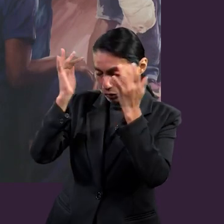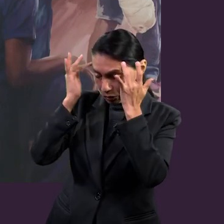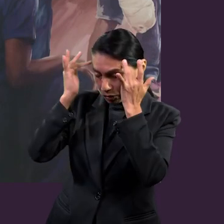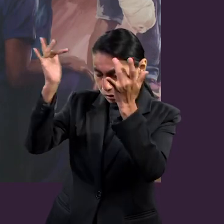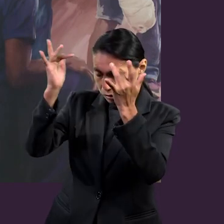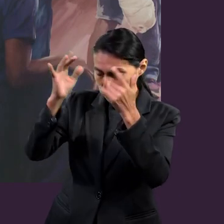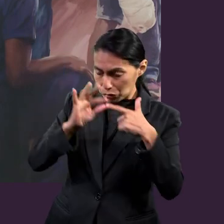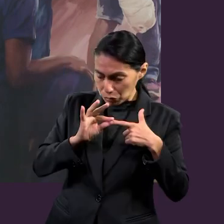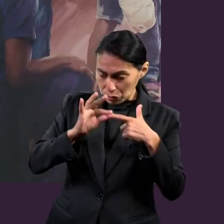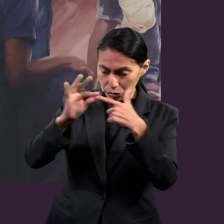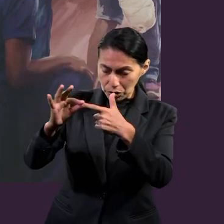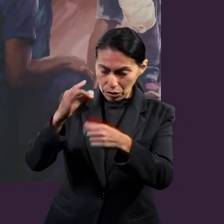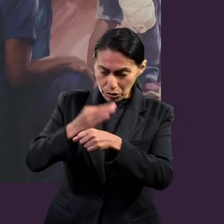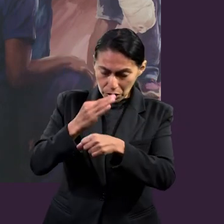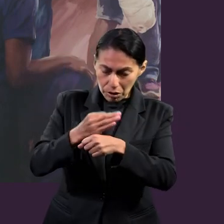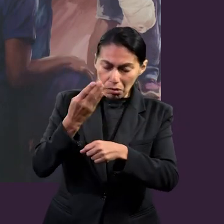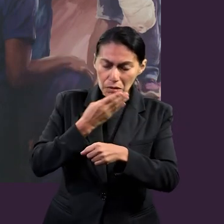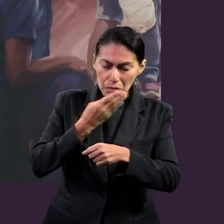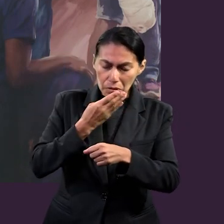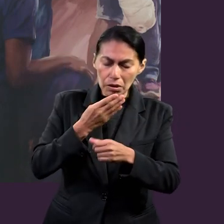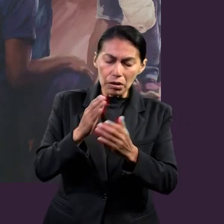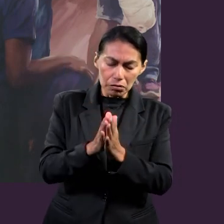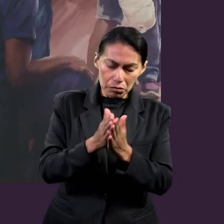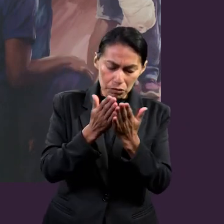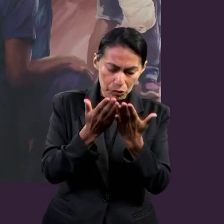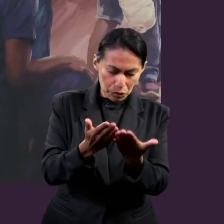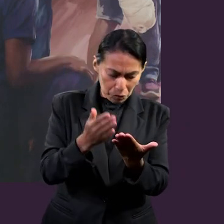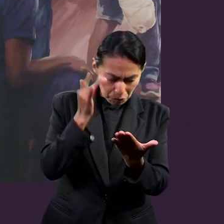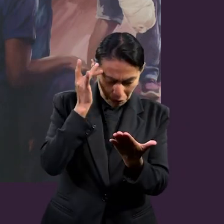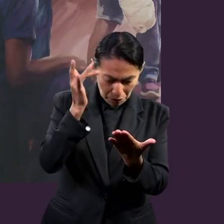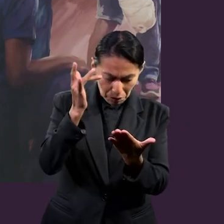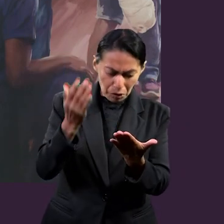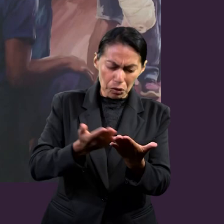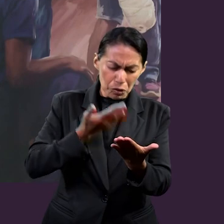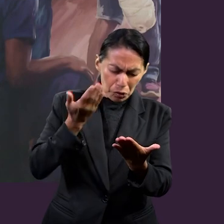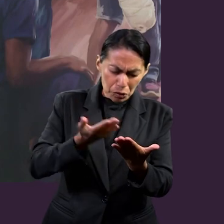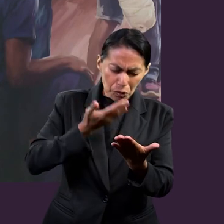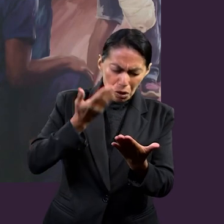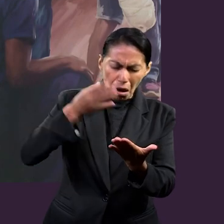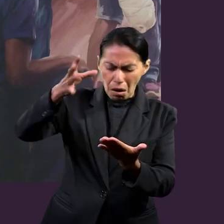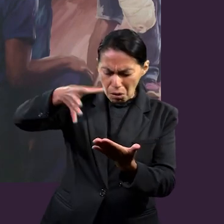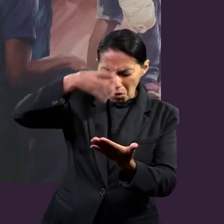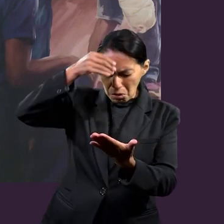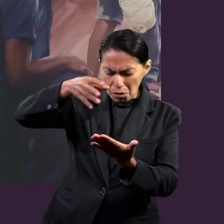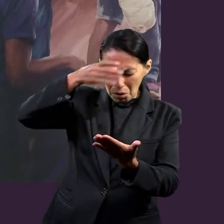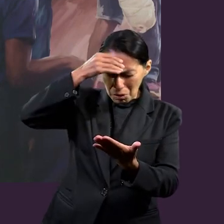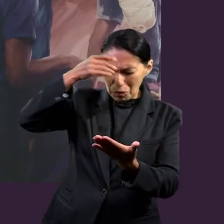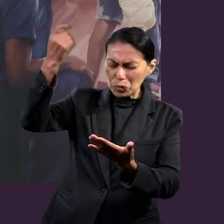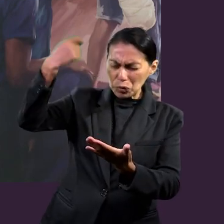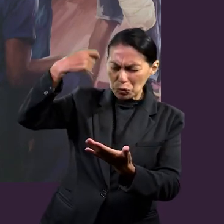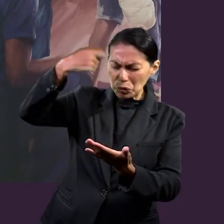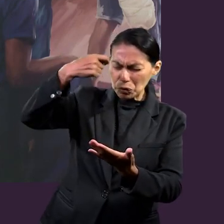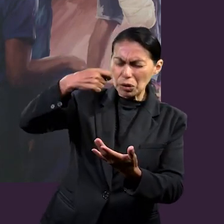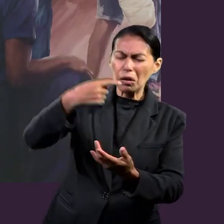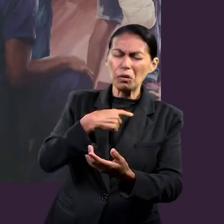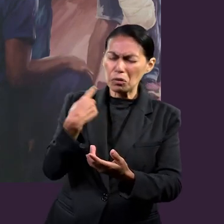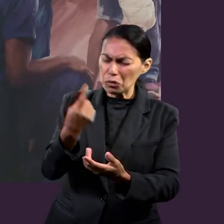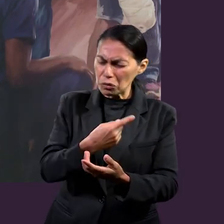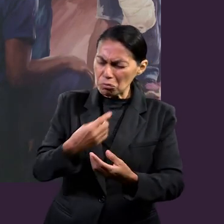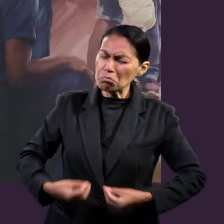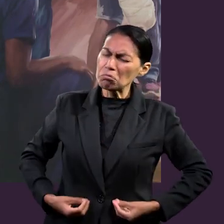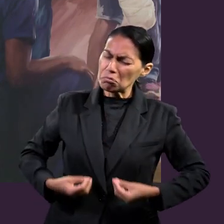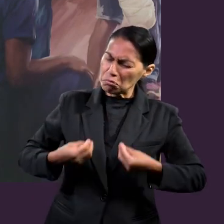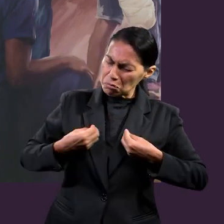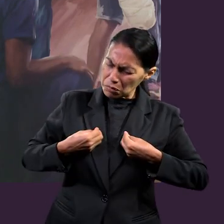Palabra Santa en esta semana, que lo que estudiemos ahorita pueda ser de bendición para nosotros y que también podamos